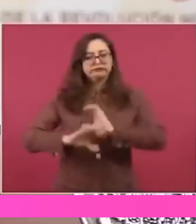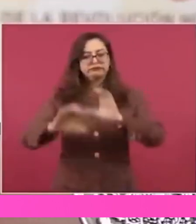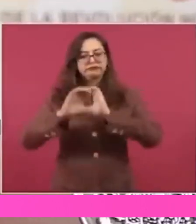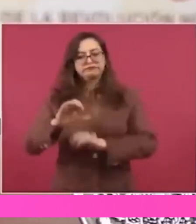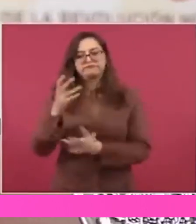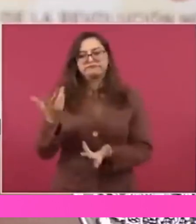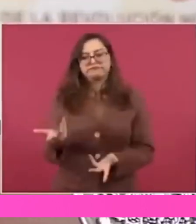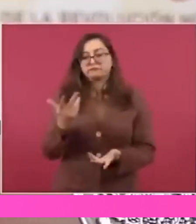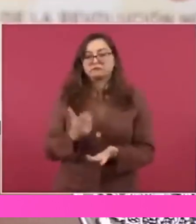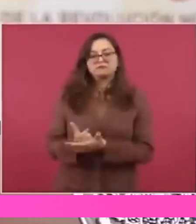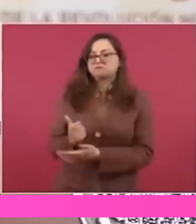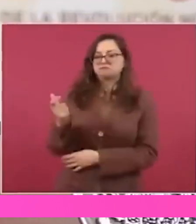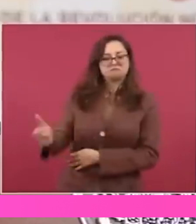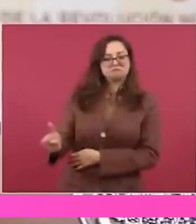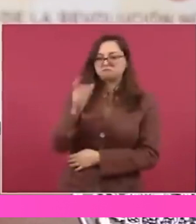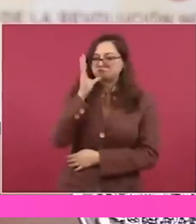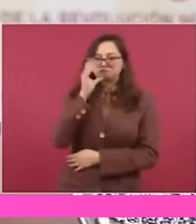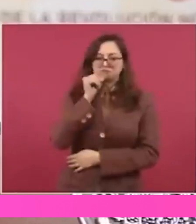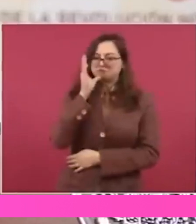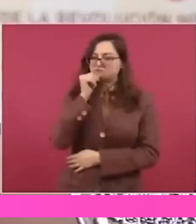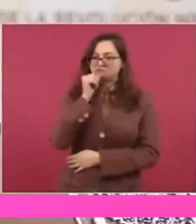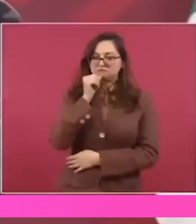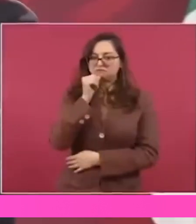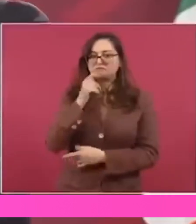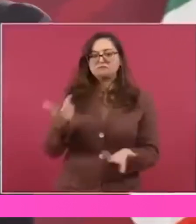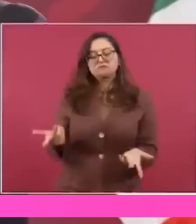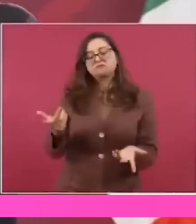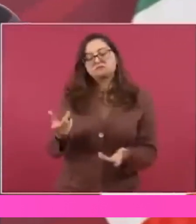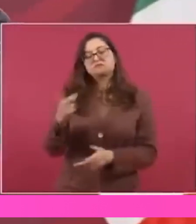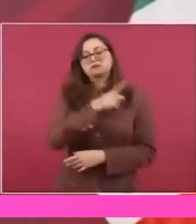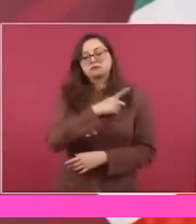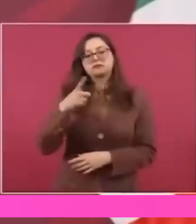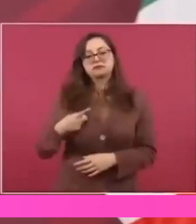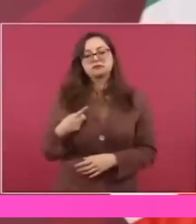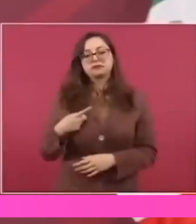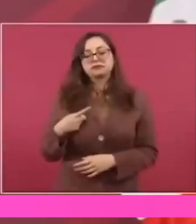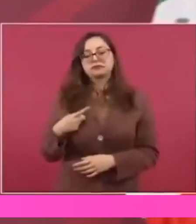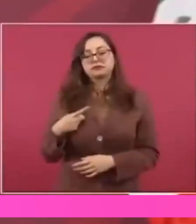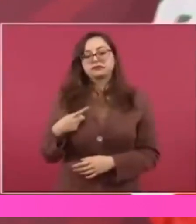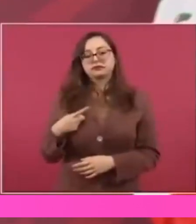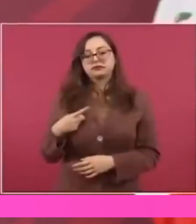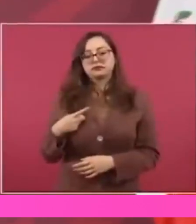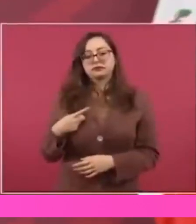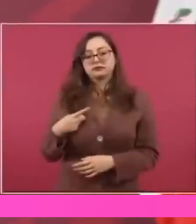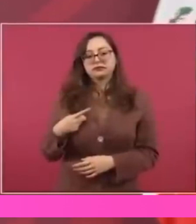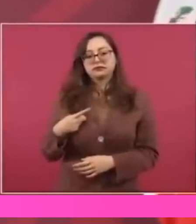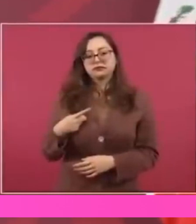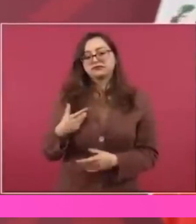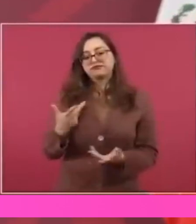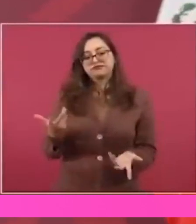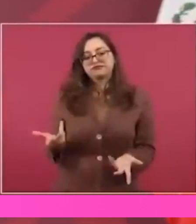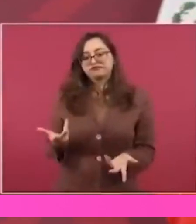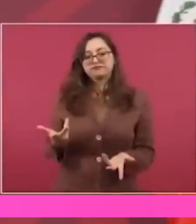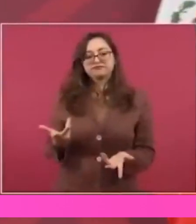Expulso que el lunes, la Procuraduría General del Consumidor informará sobre el estado de las denuncias presentadas por este caso y la